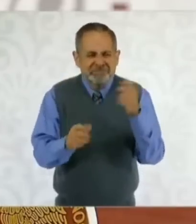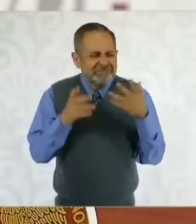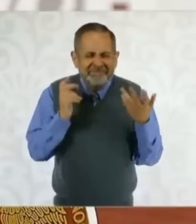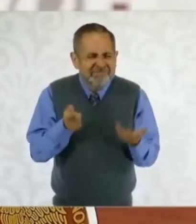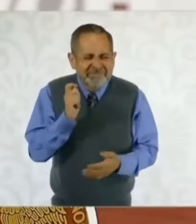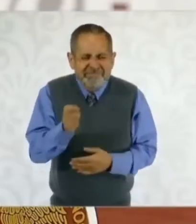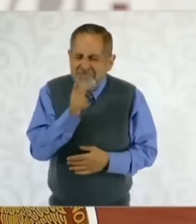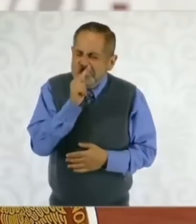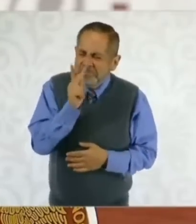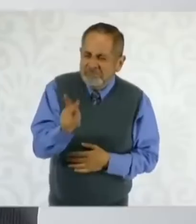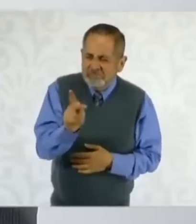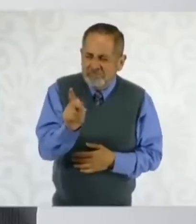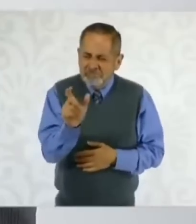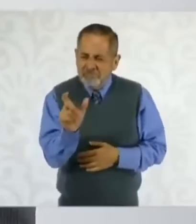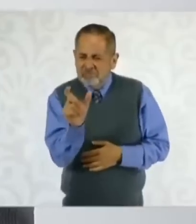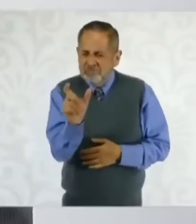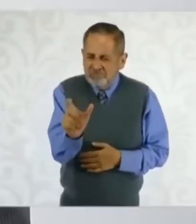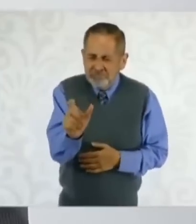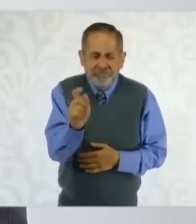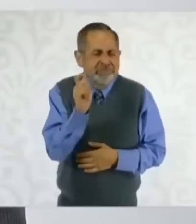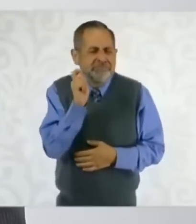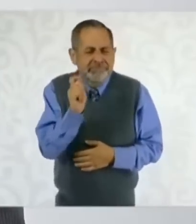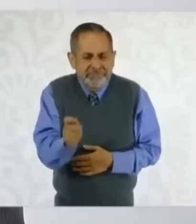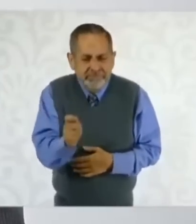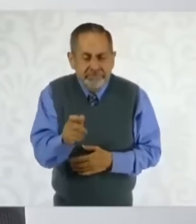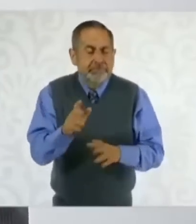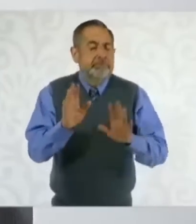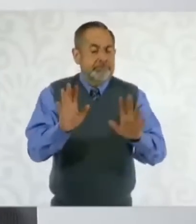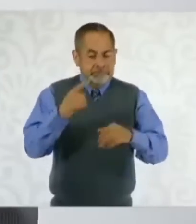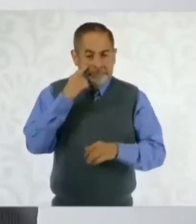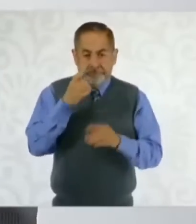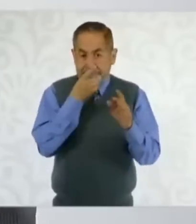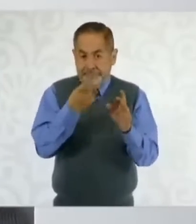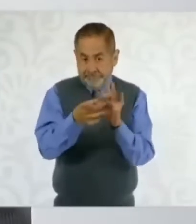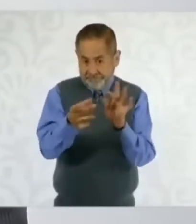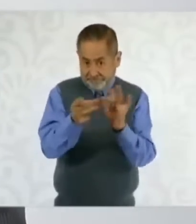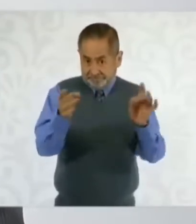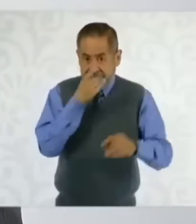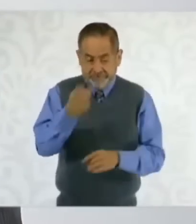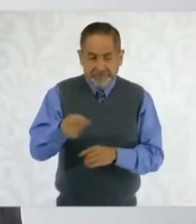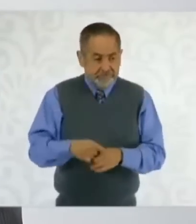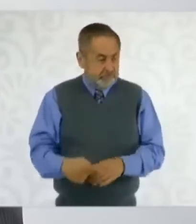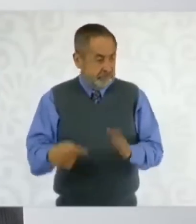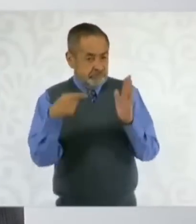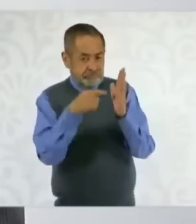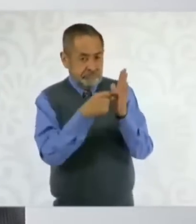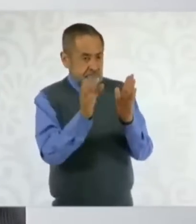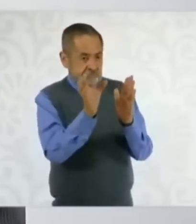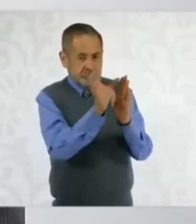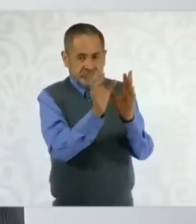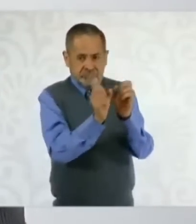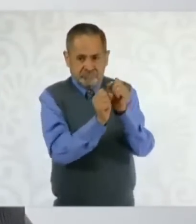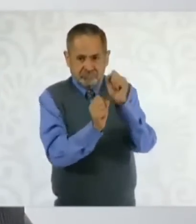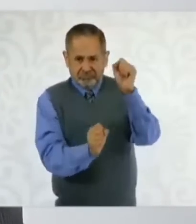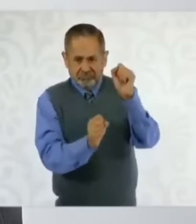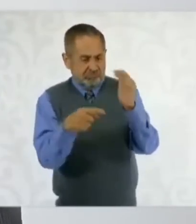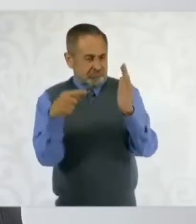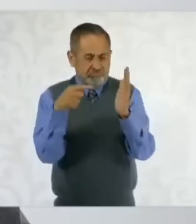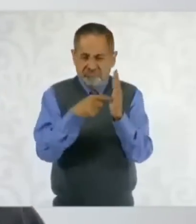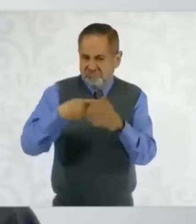decir supremacía constitucional? Quiere decir que la Constitución, la Carta Magna, es el